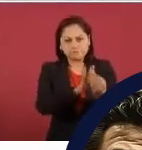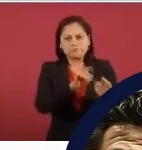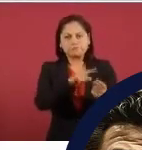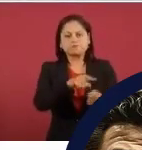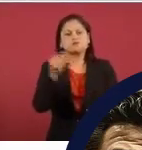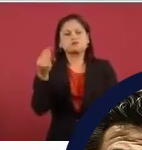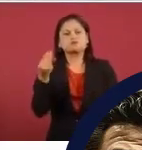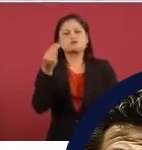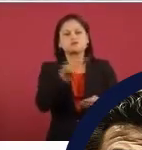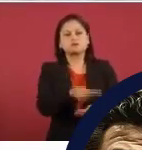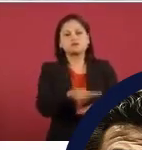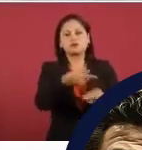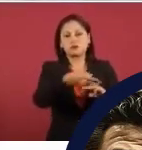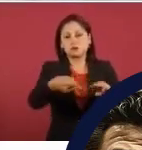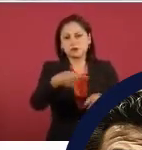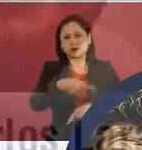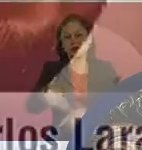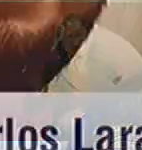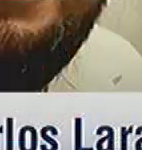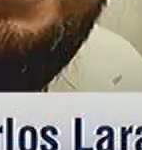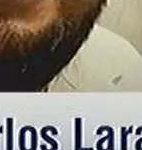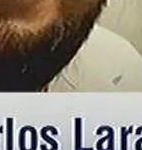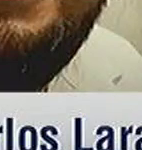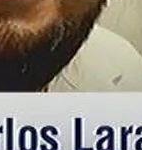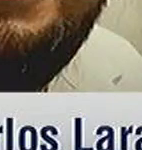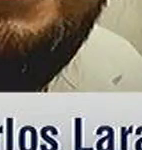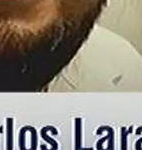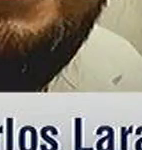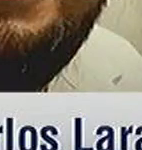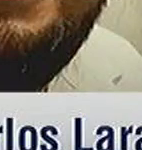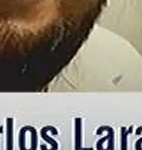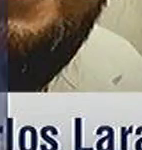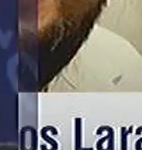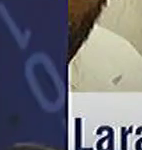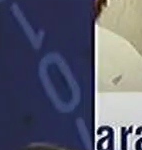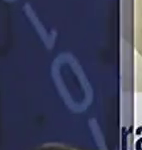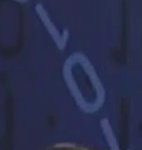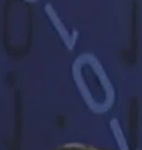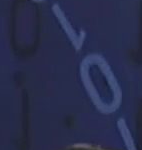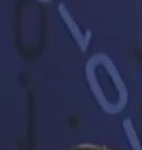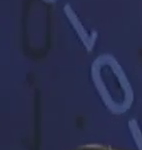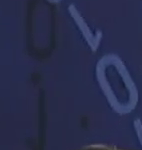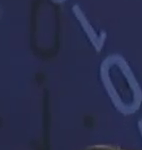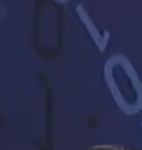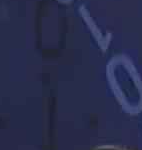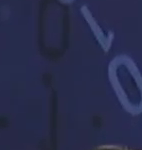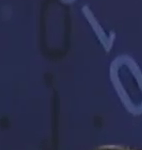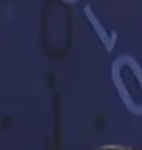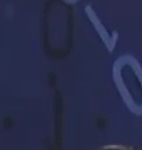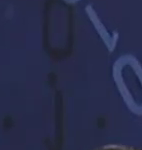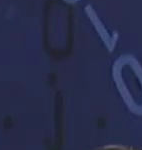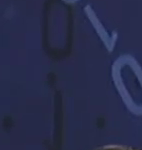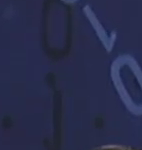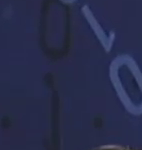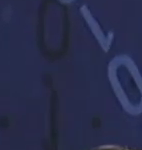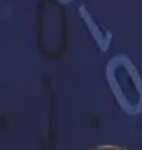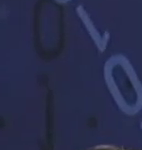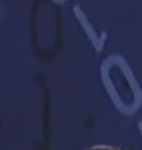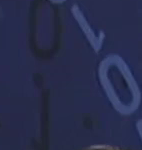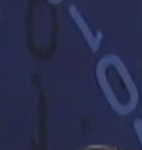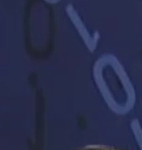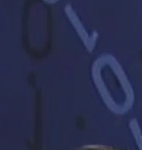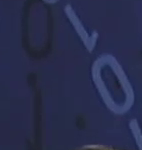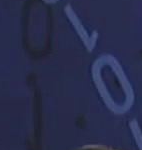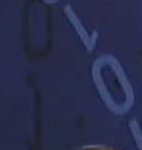resumen desde la fe de mi disculpa vez que también ya sabes como tenemos muchos invitados en mi estimadísimo pero siempre digo es un